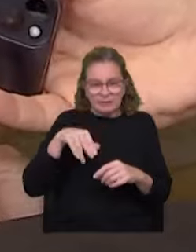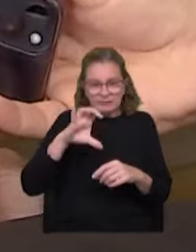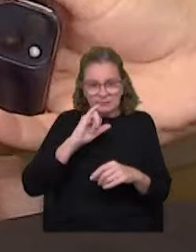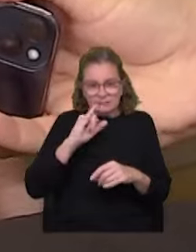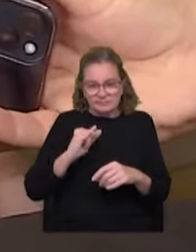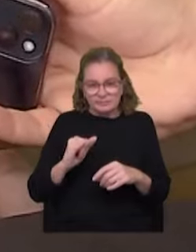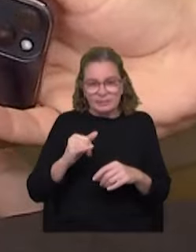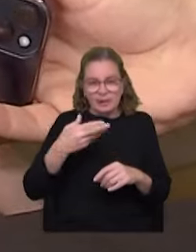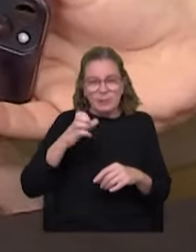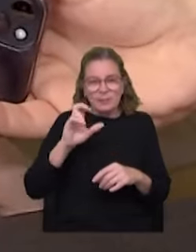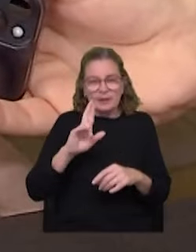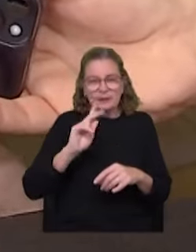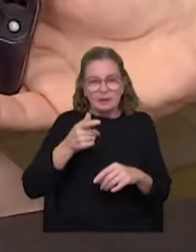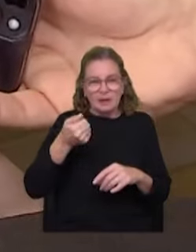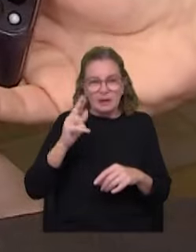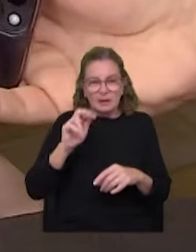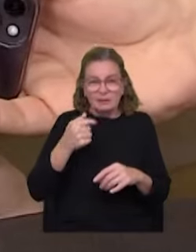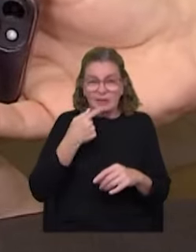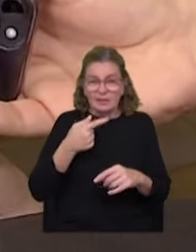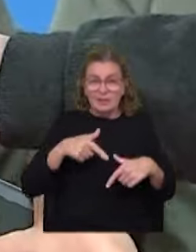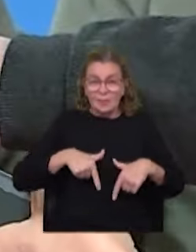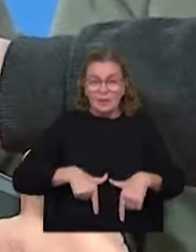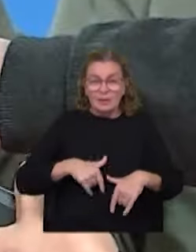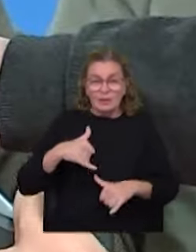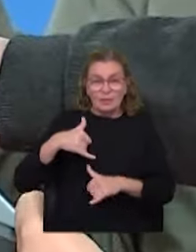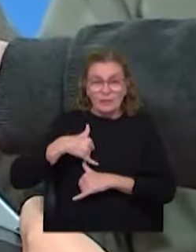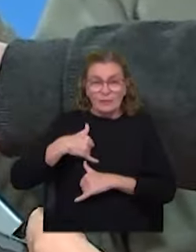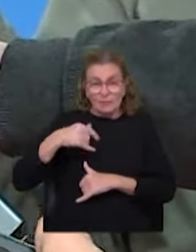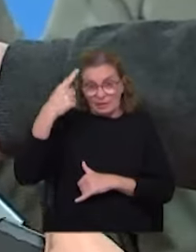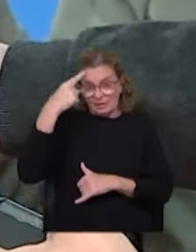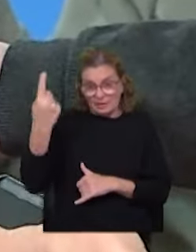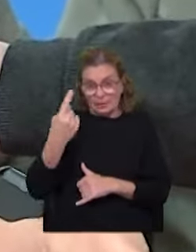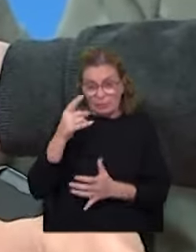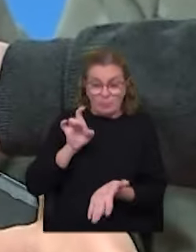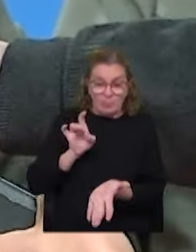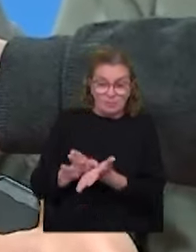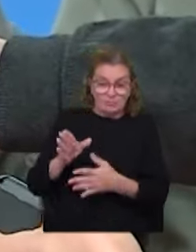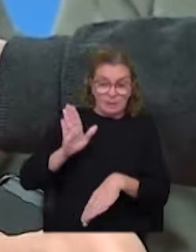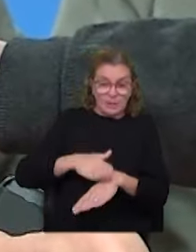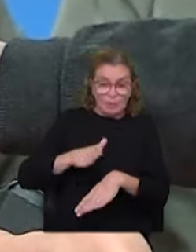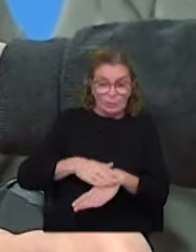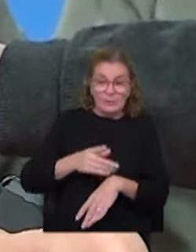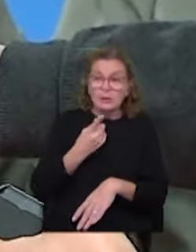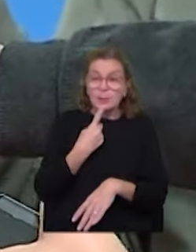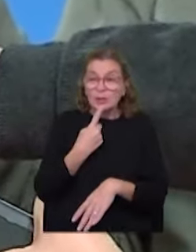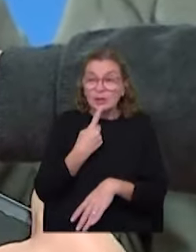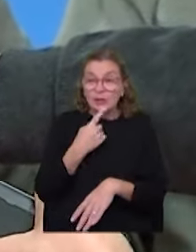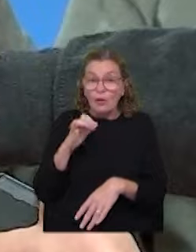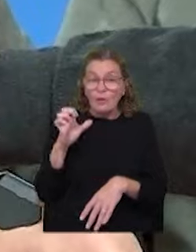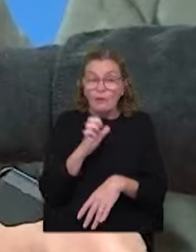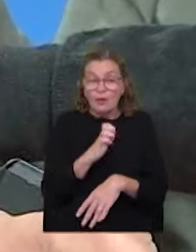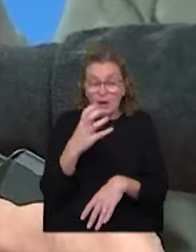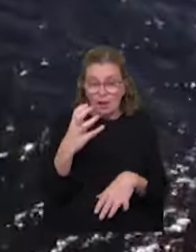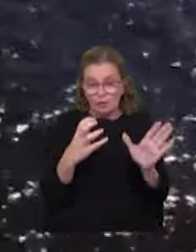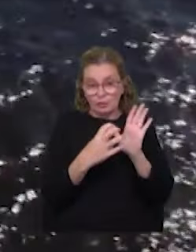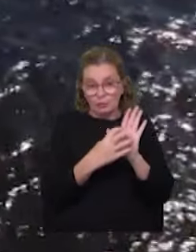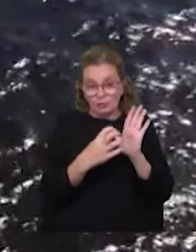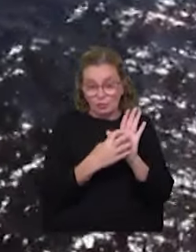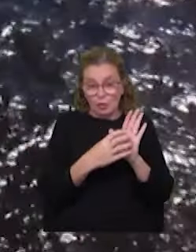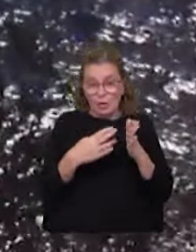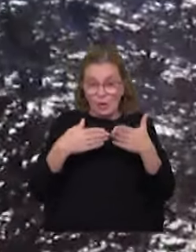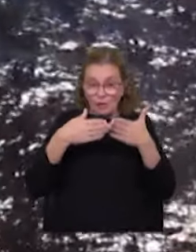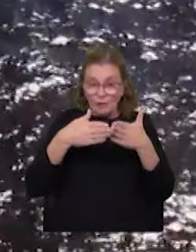Vergara ya solicitaron la renuncia de los ministros de defensa y de relaciones exteriores como responsables políticos de que se haya violado la Constitución el